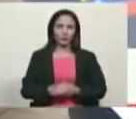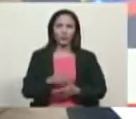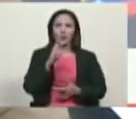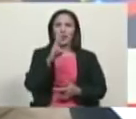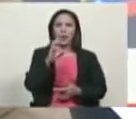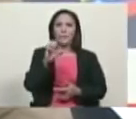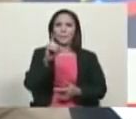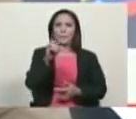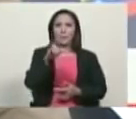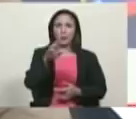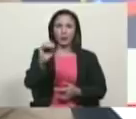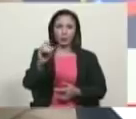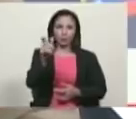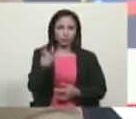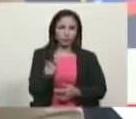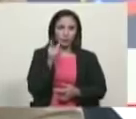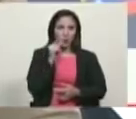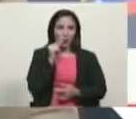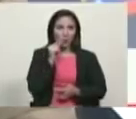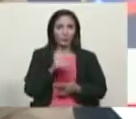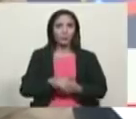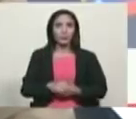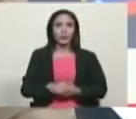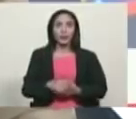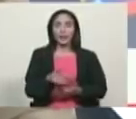de la política extremista de Donald Trump.